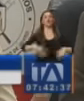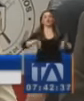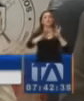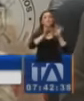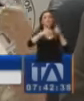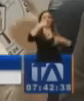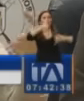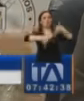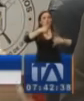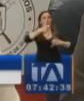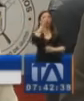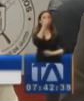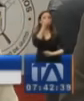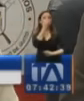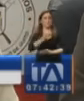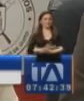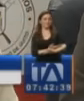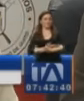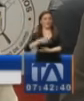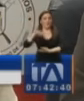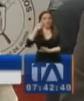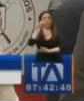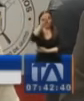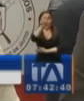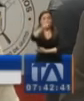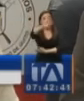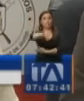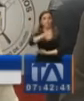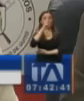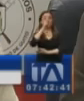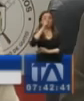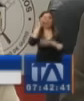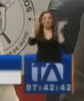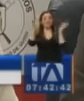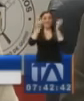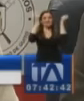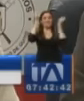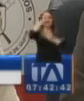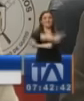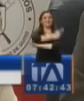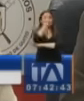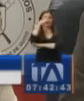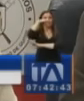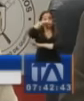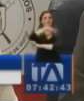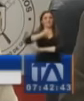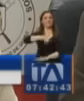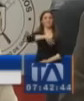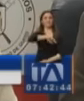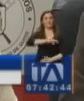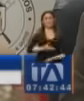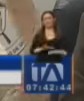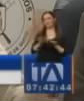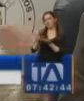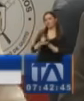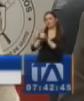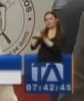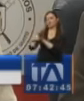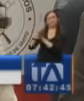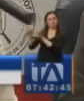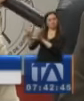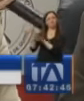comida de bebés, porque el próximo 1 de junio se celebra el Día del Niño y queremos que reciban un